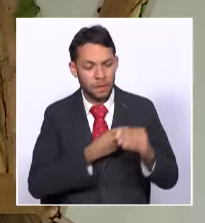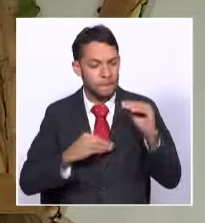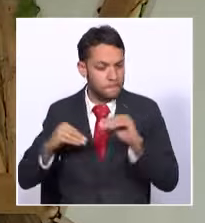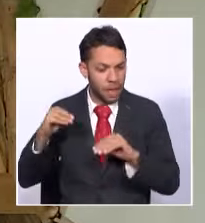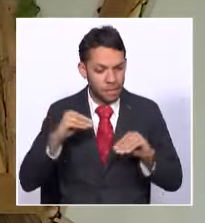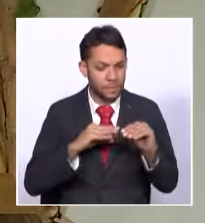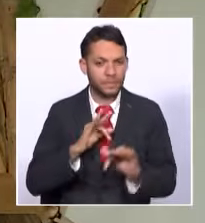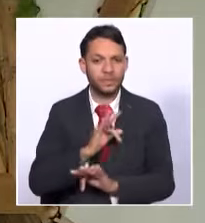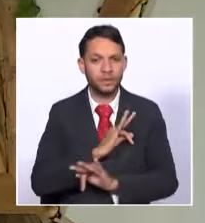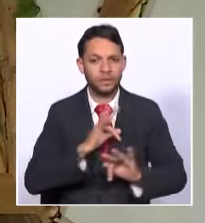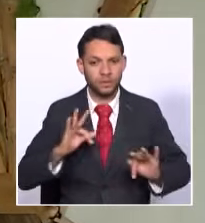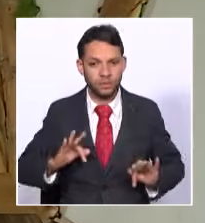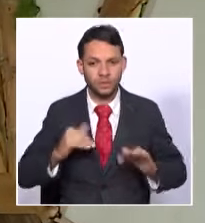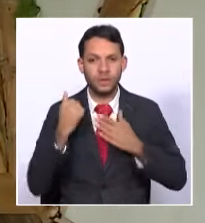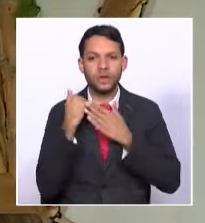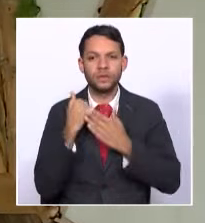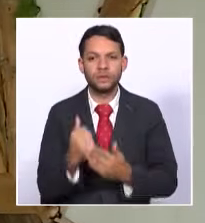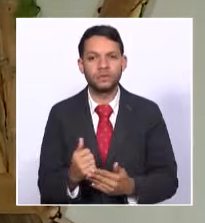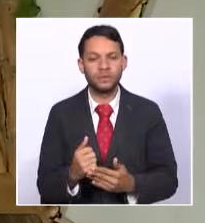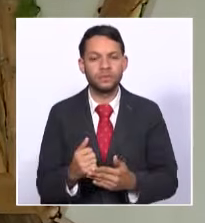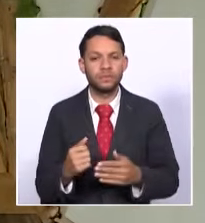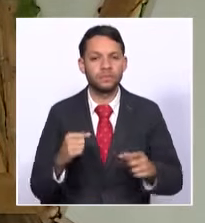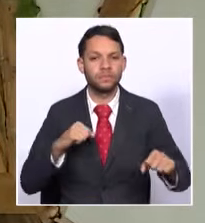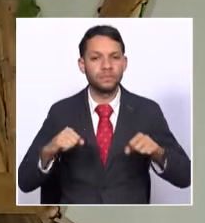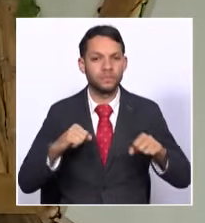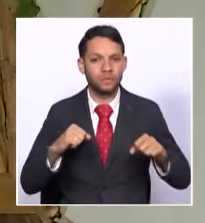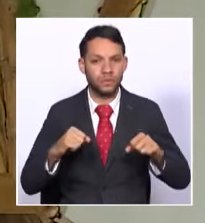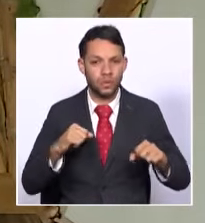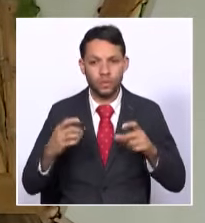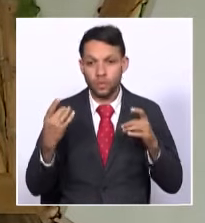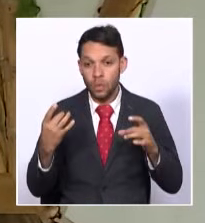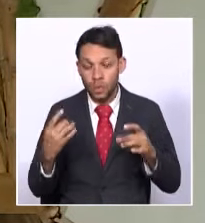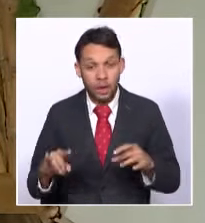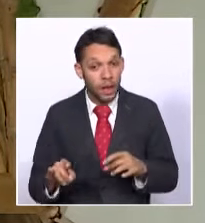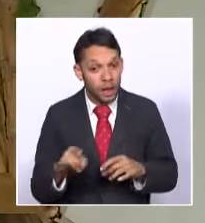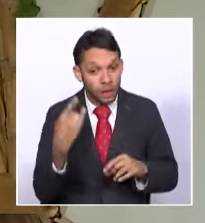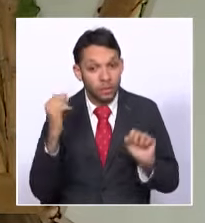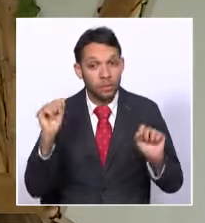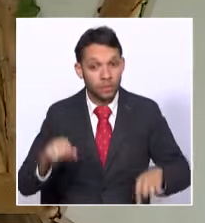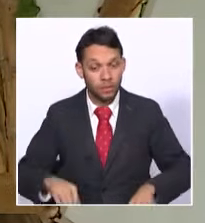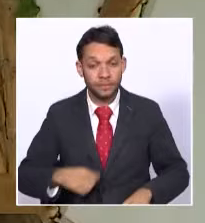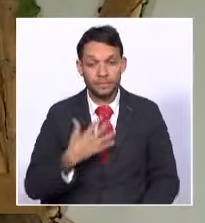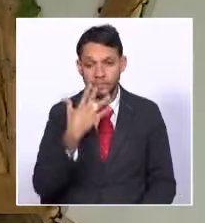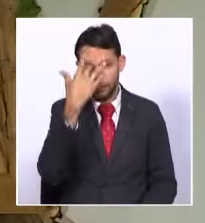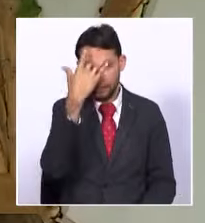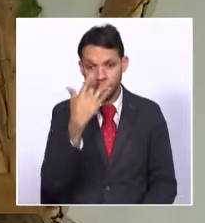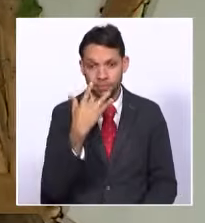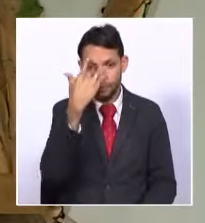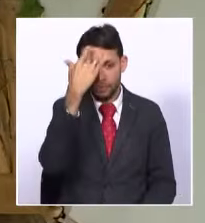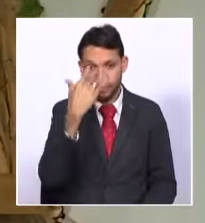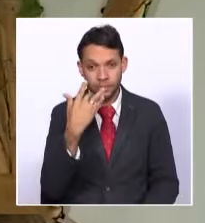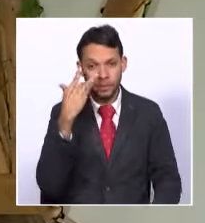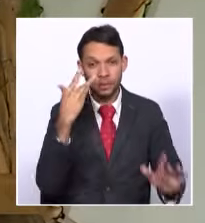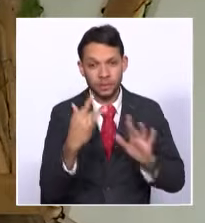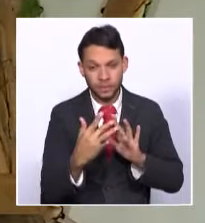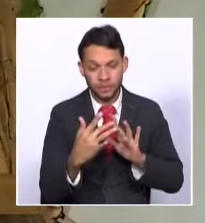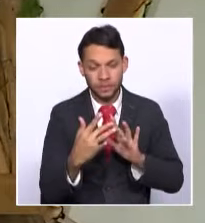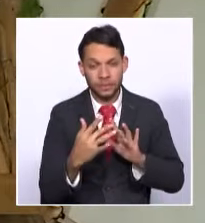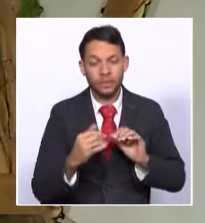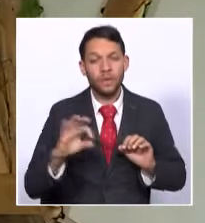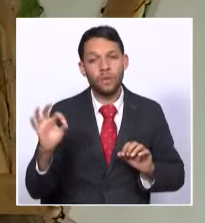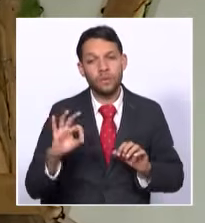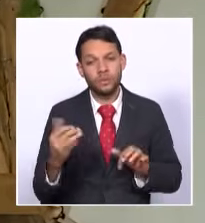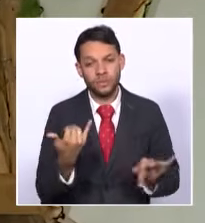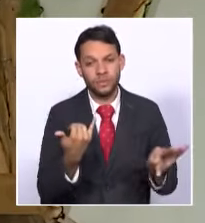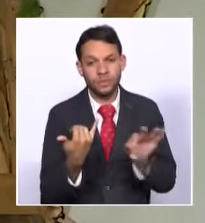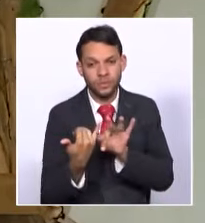terapias una gran ayuda al manejo del dolor. Cualquier inquietud nos pueden escribir en Facebook buscando Medicamentos Dr. Rojas, en